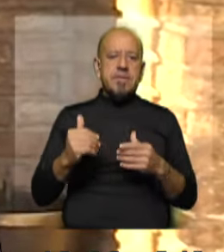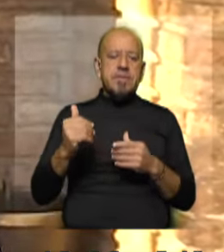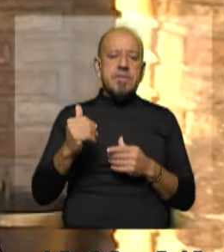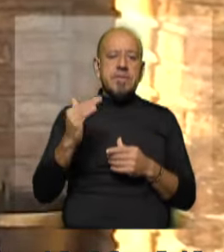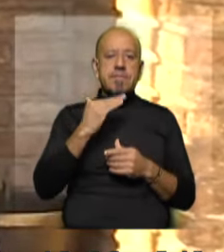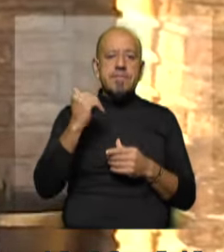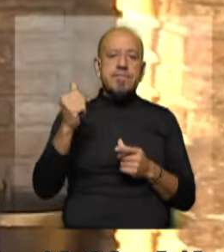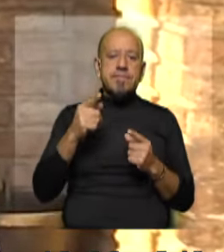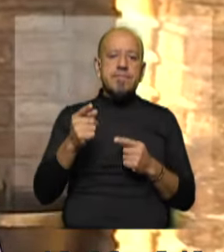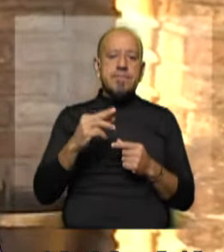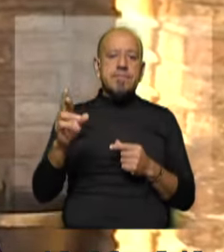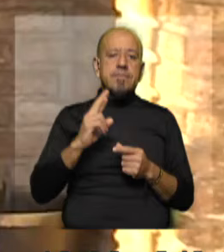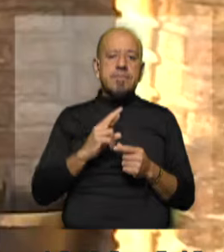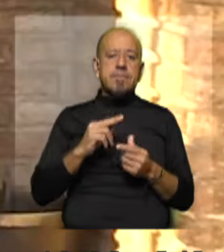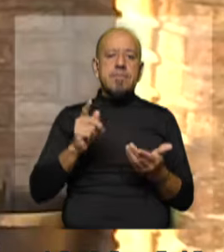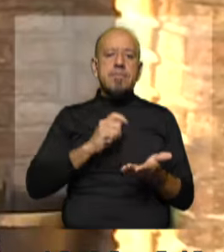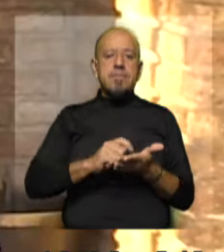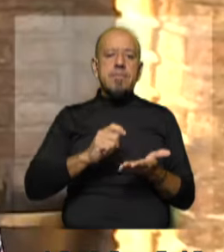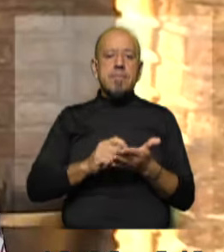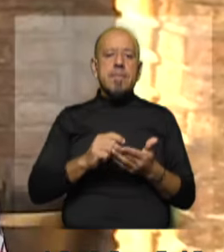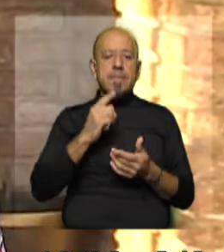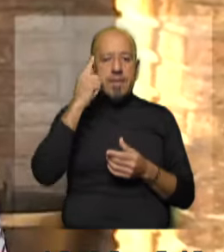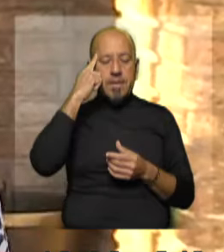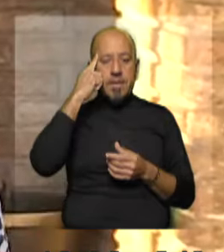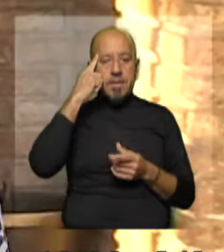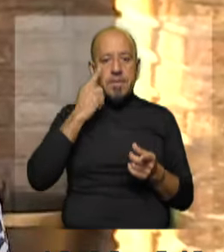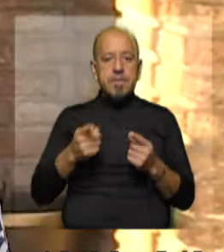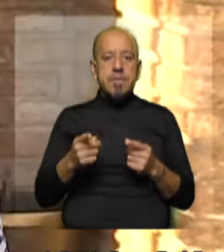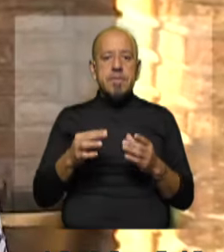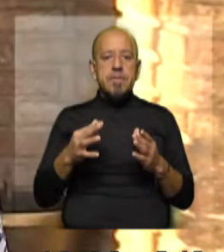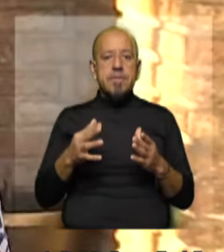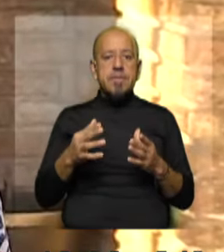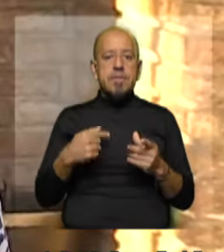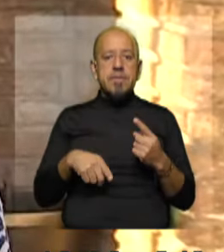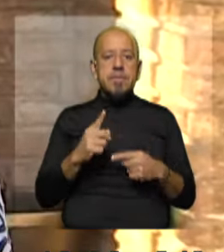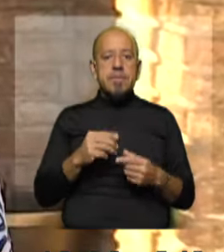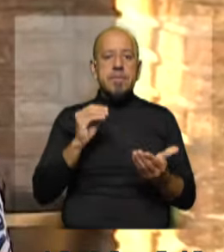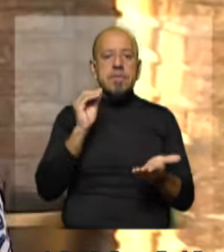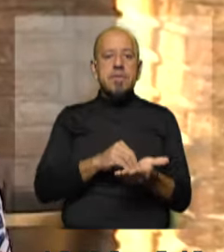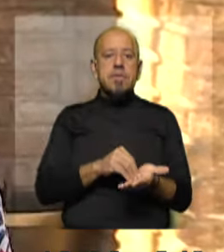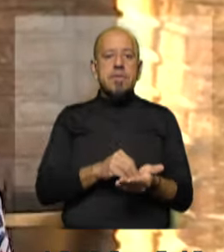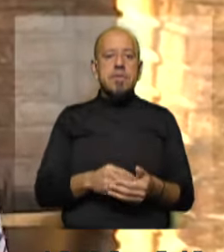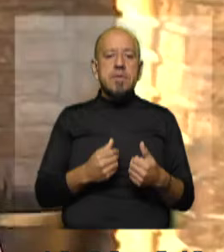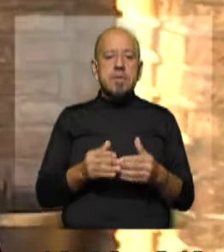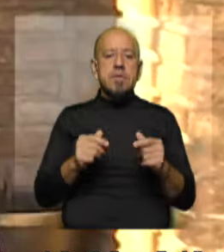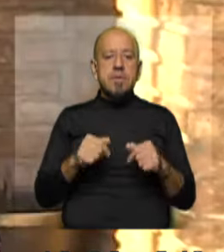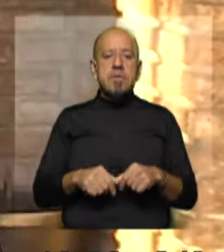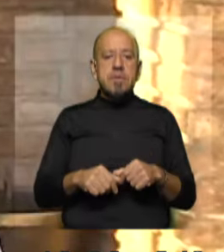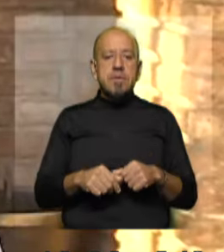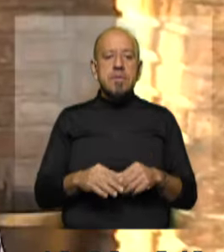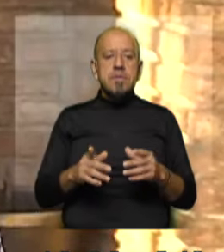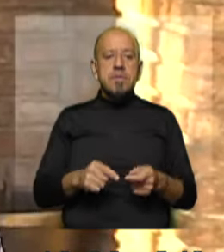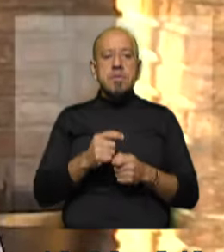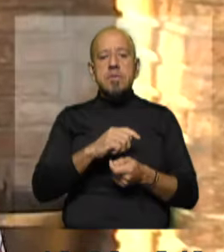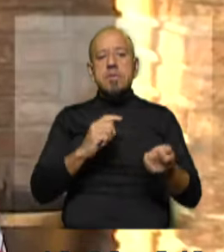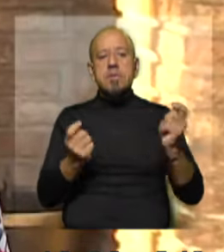recibimos la respuesta por escrito. Entendemos que más allá de, como decías tú, que las inscripciones comenzaron hoy, el tipo de modificaciones